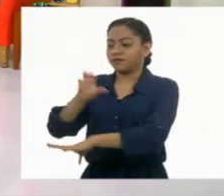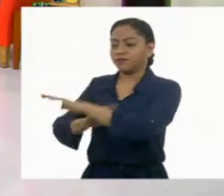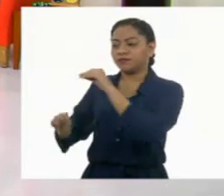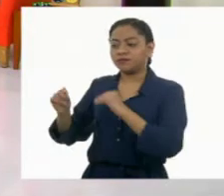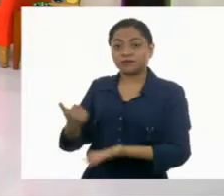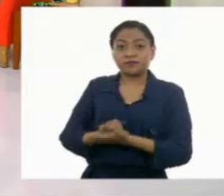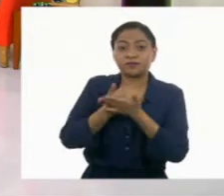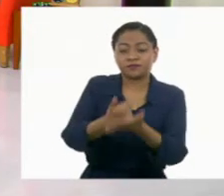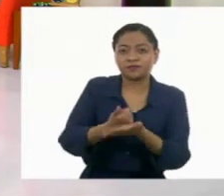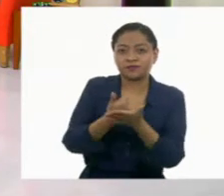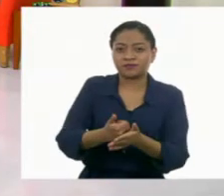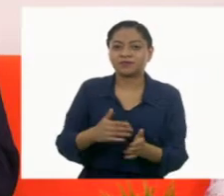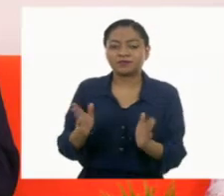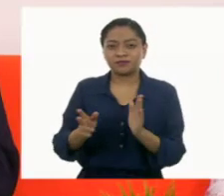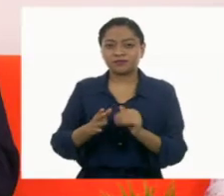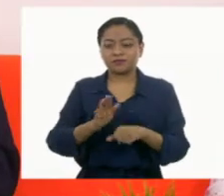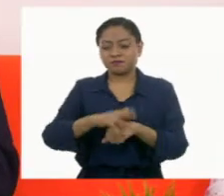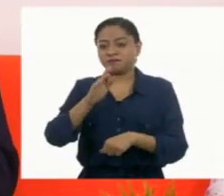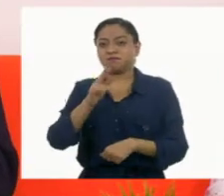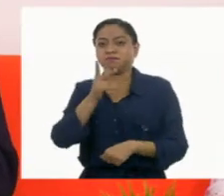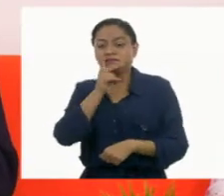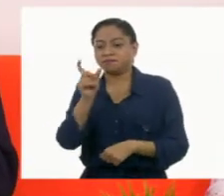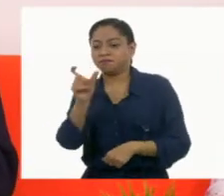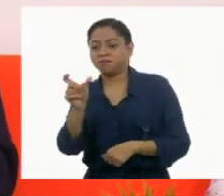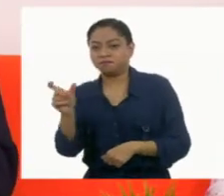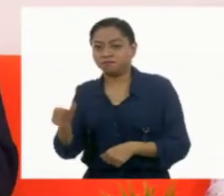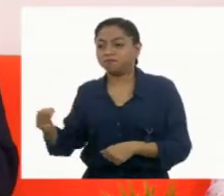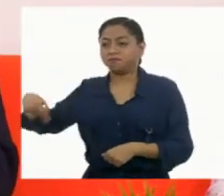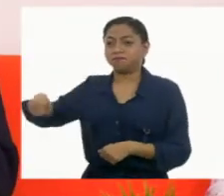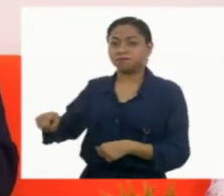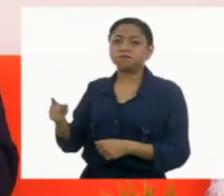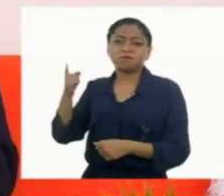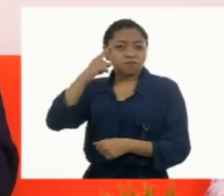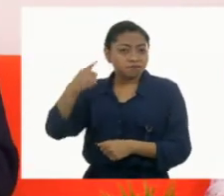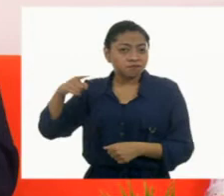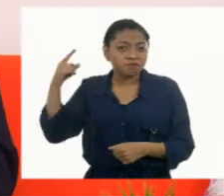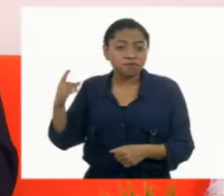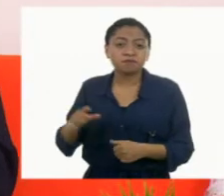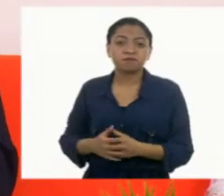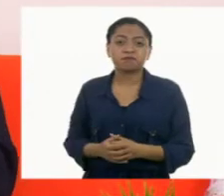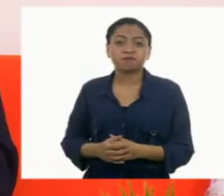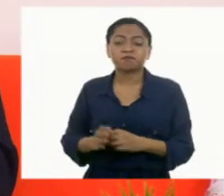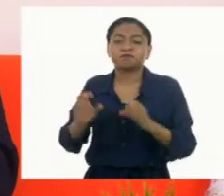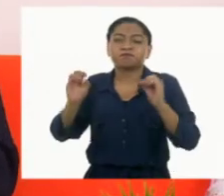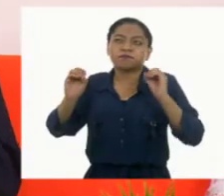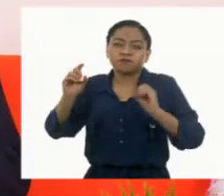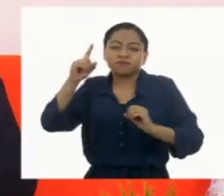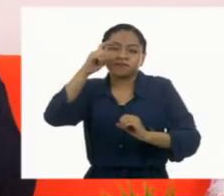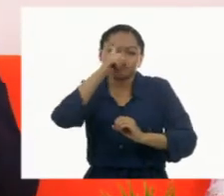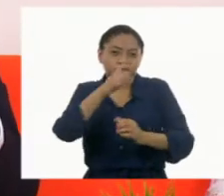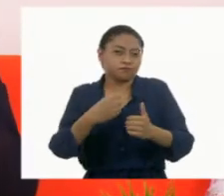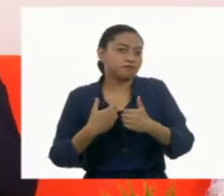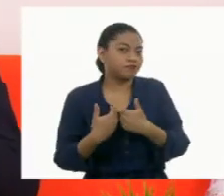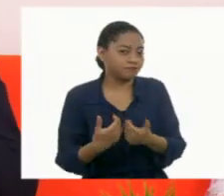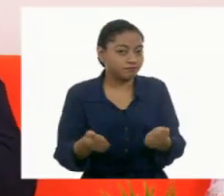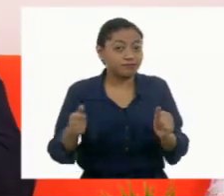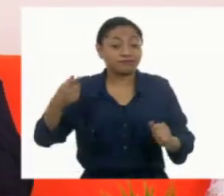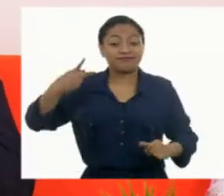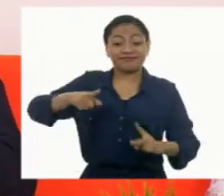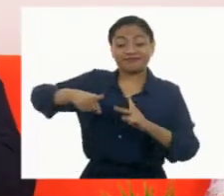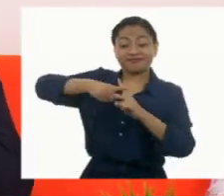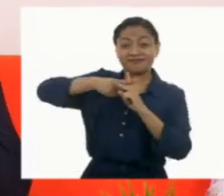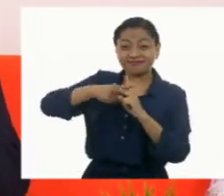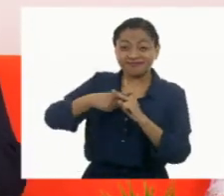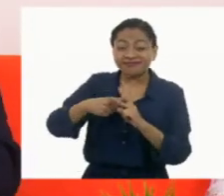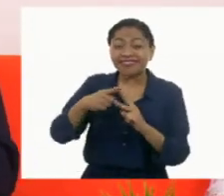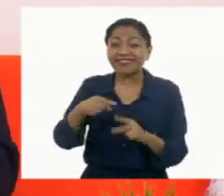reforzadores de conceptos que pueden ser abstractos, que pueden ser de difícil comprensión, pero sobre todo en las matemáticas